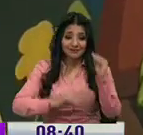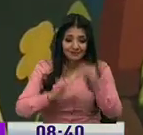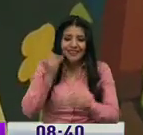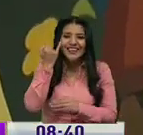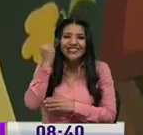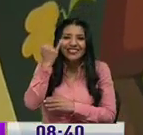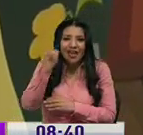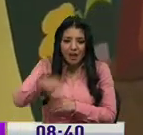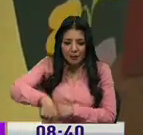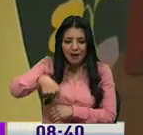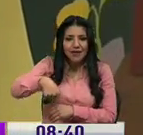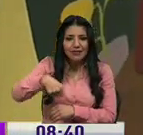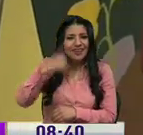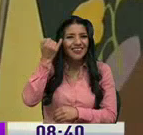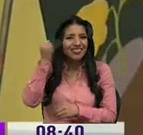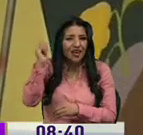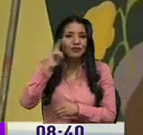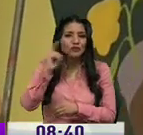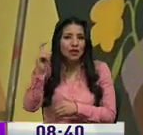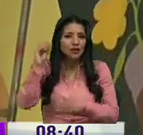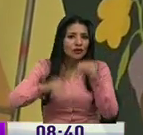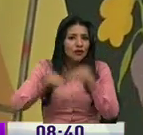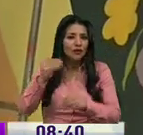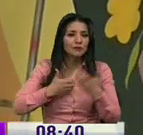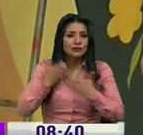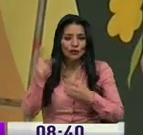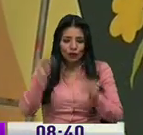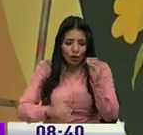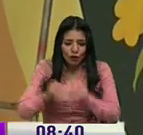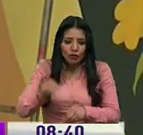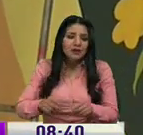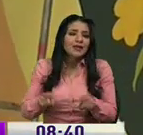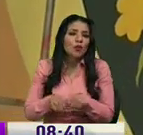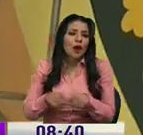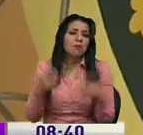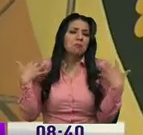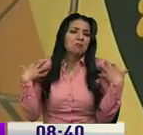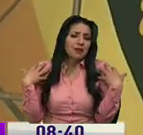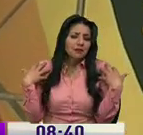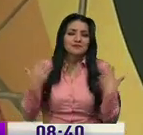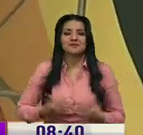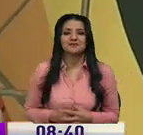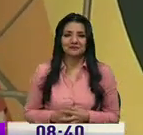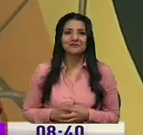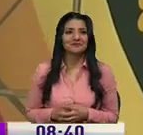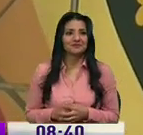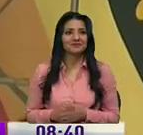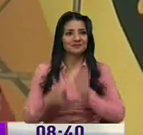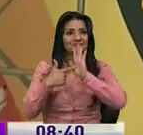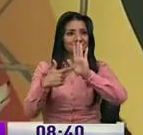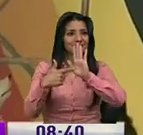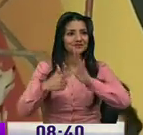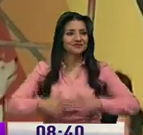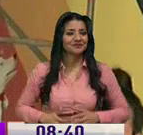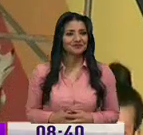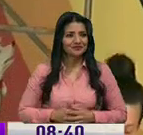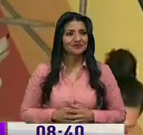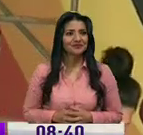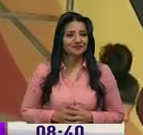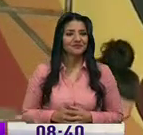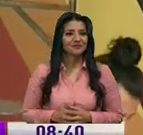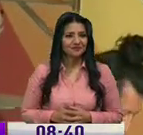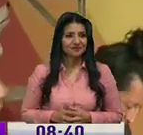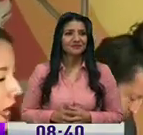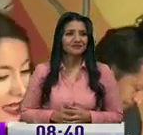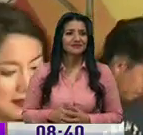ese peso, ¿no? Ese peso gigante de las personas. Perfecto, muchísimas gracias. Ustedes lo pueden ver ahí en imágenes, amigos televidentes,